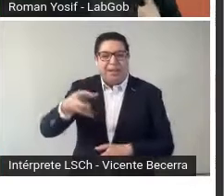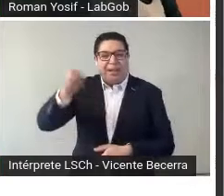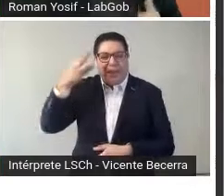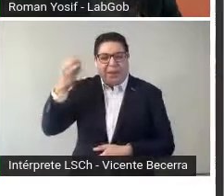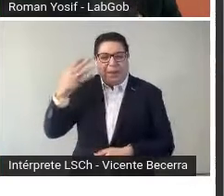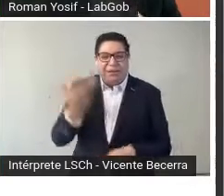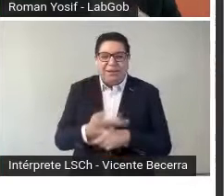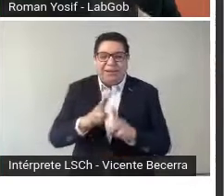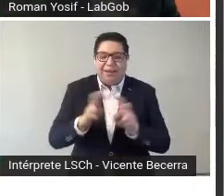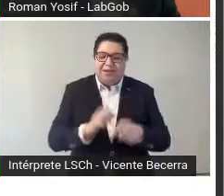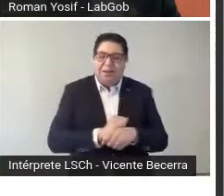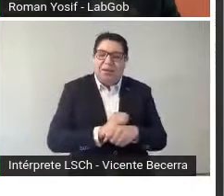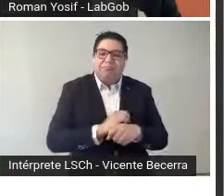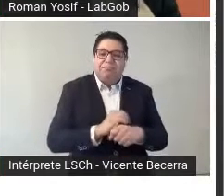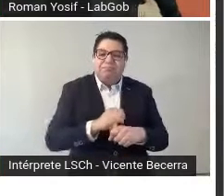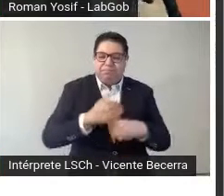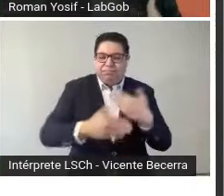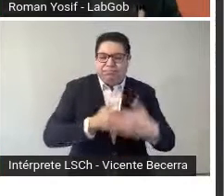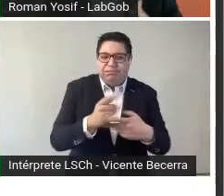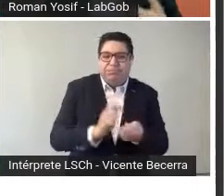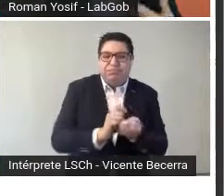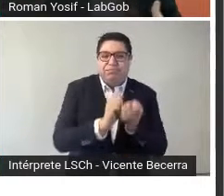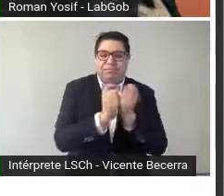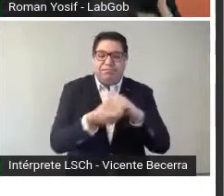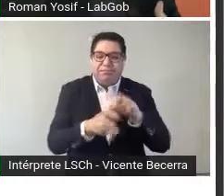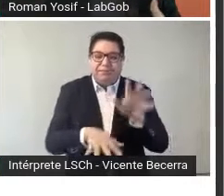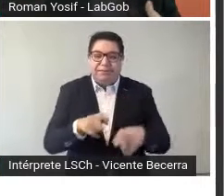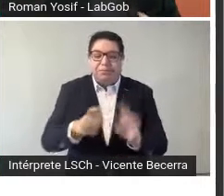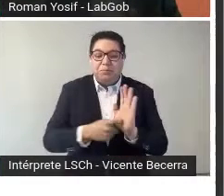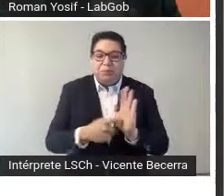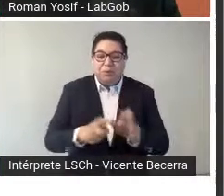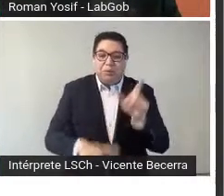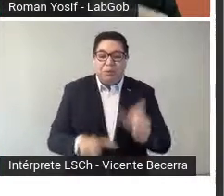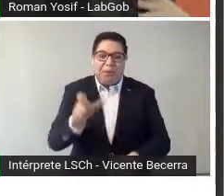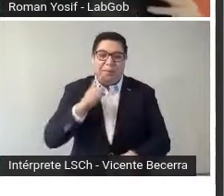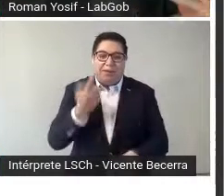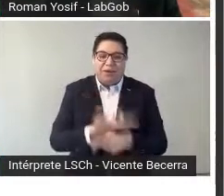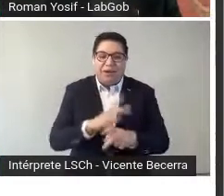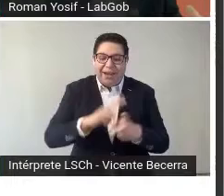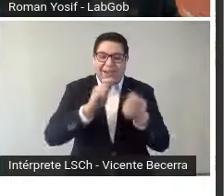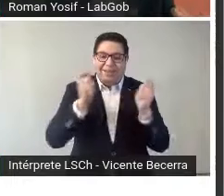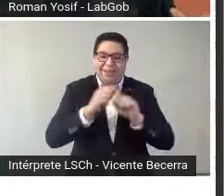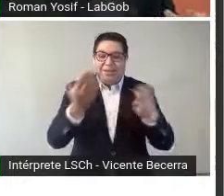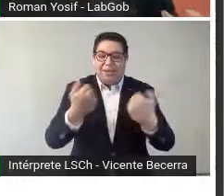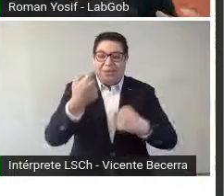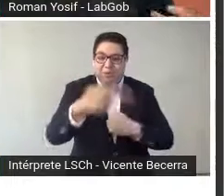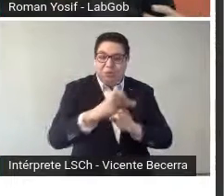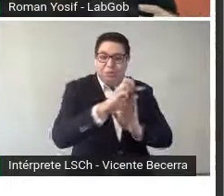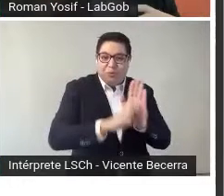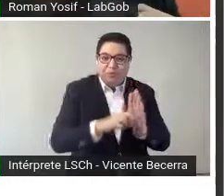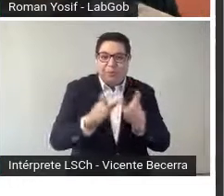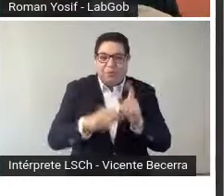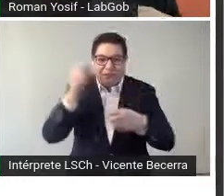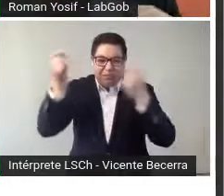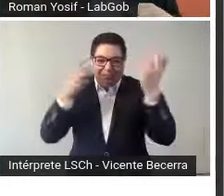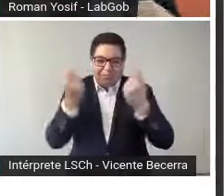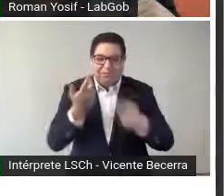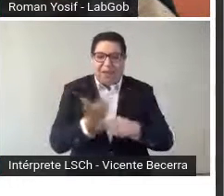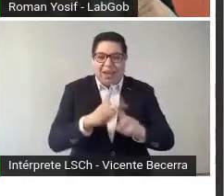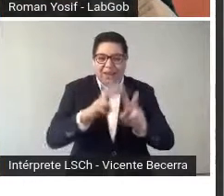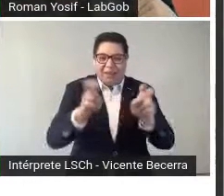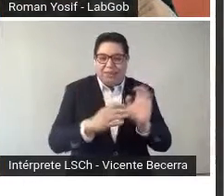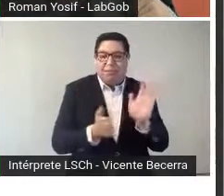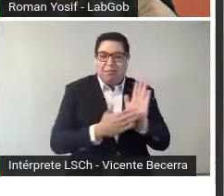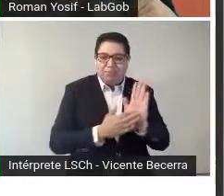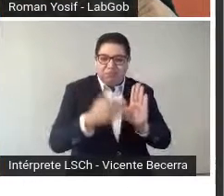todo de impacto a través de los miles de innovadores públicos que desarrollan sus proyectos de innovación, que aplican las